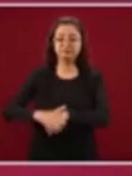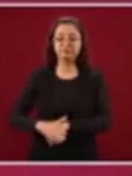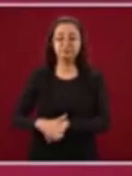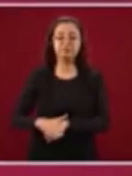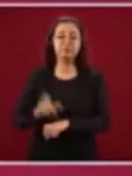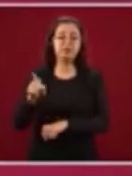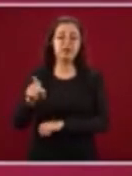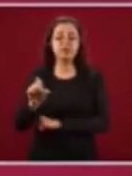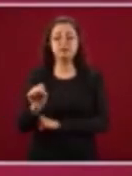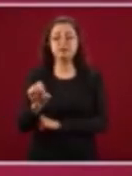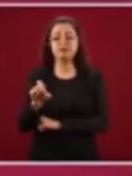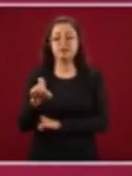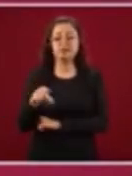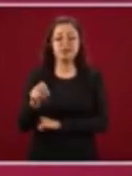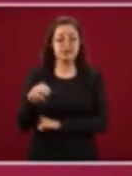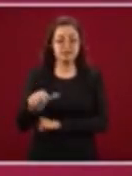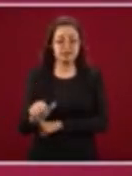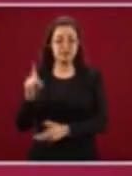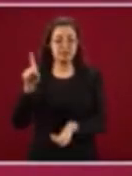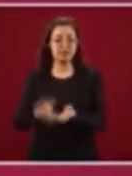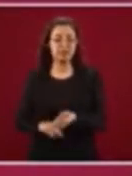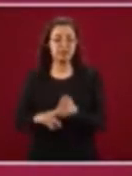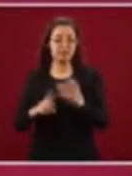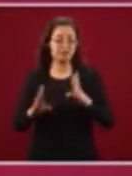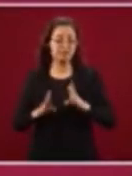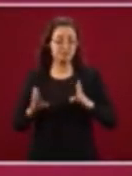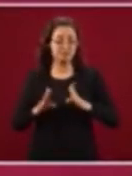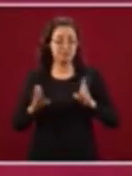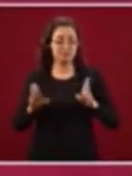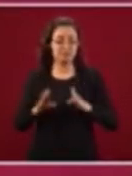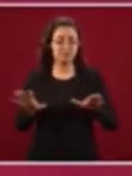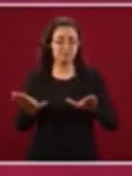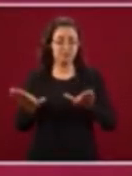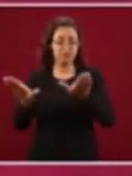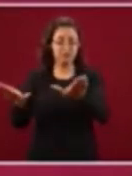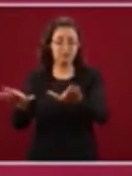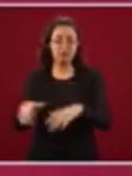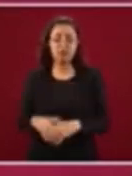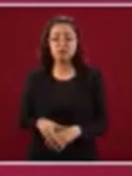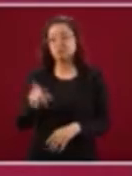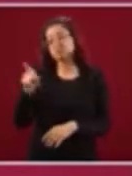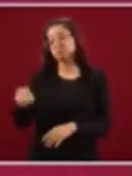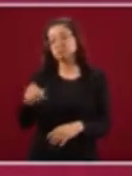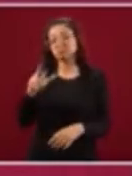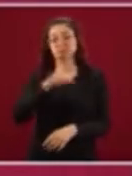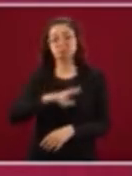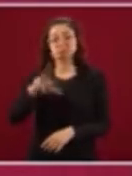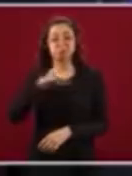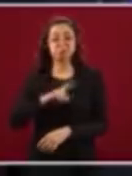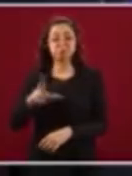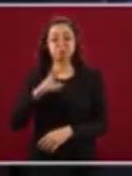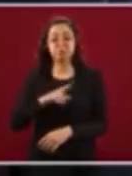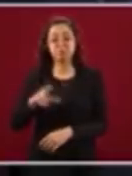Aérea, y hay un precio por hora.